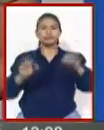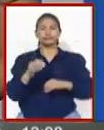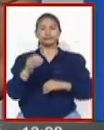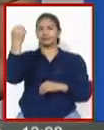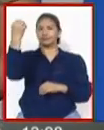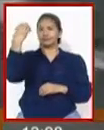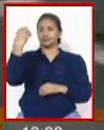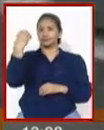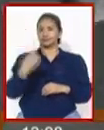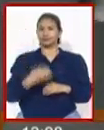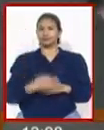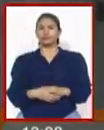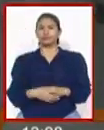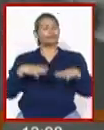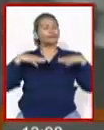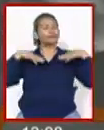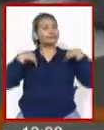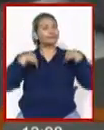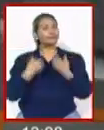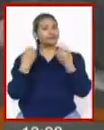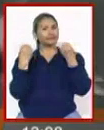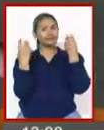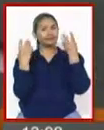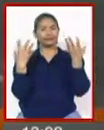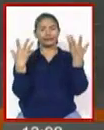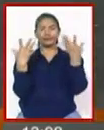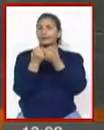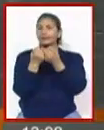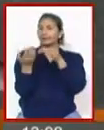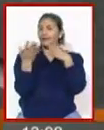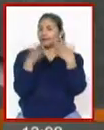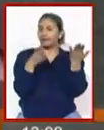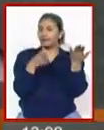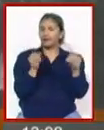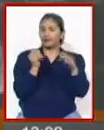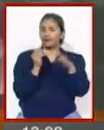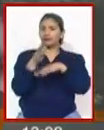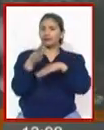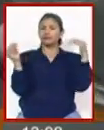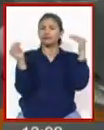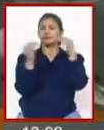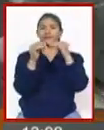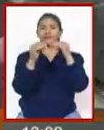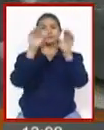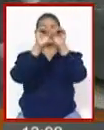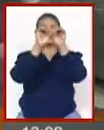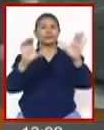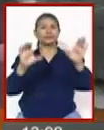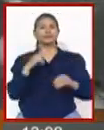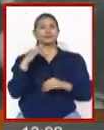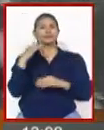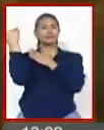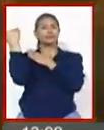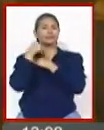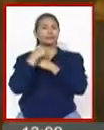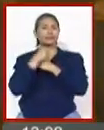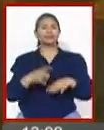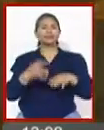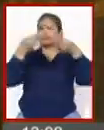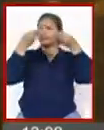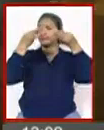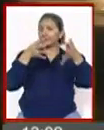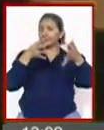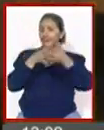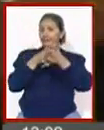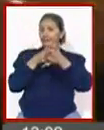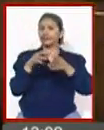señalización. Cansados de los constantes hechos de tránsito y las pérdidas humanas en la carretera que une el municipio de Cotoca con Santa Cruz, decidieron cortar el